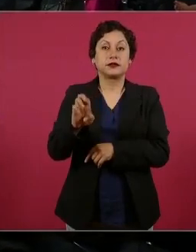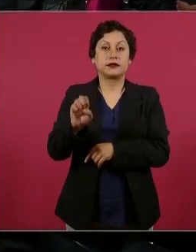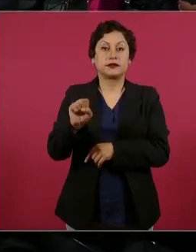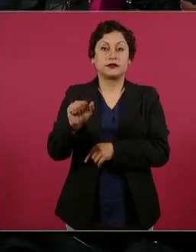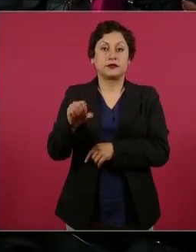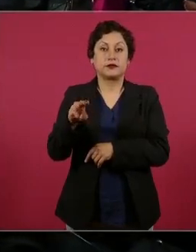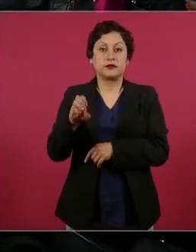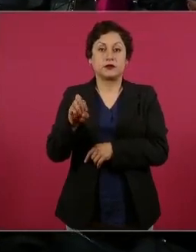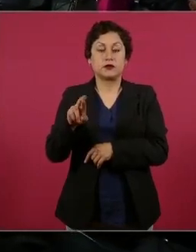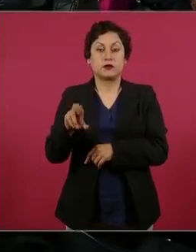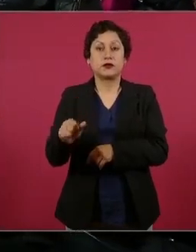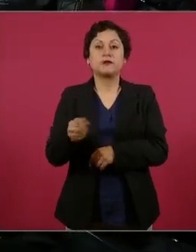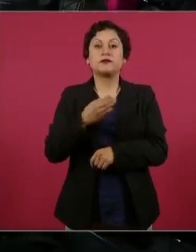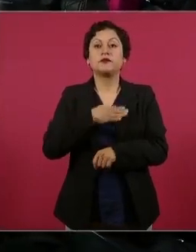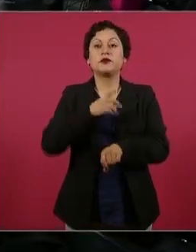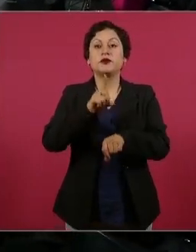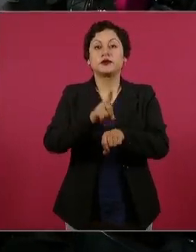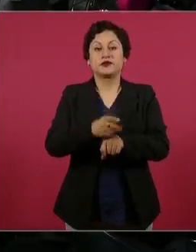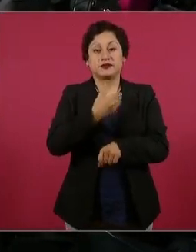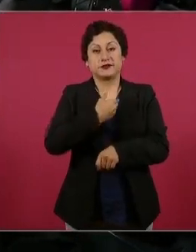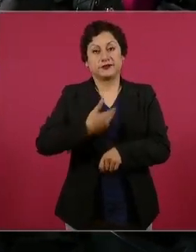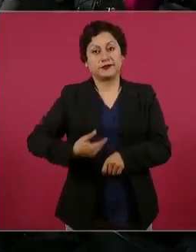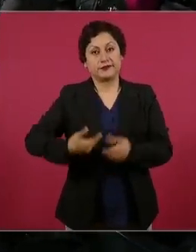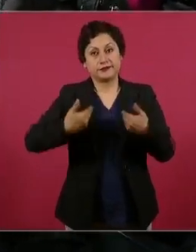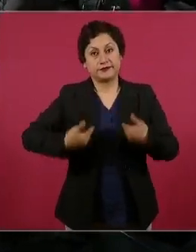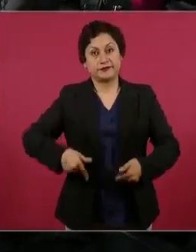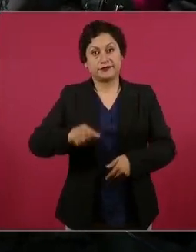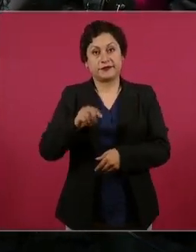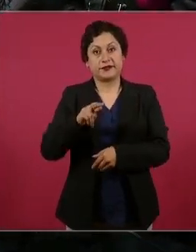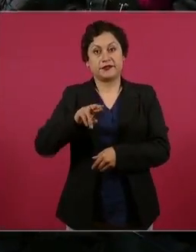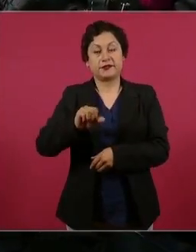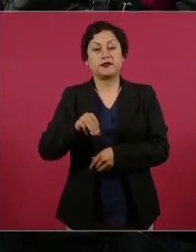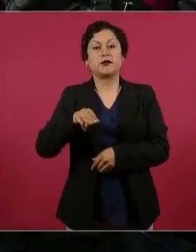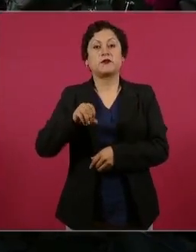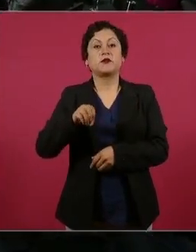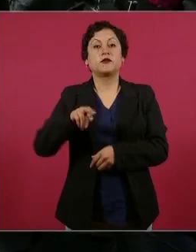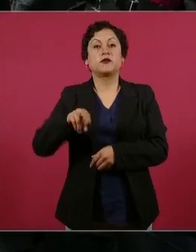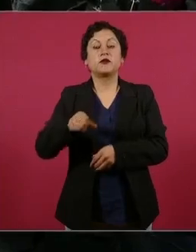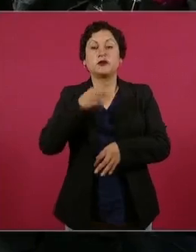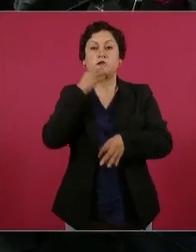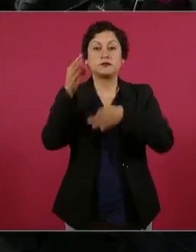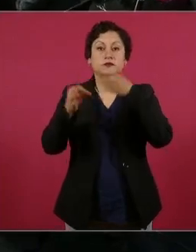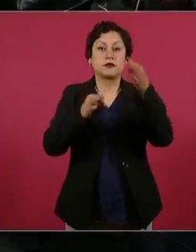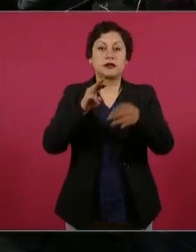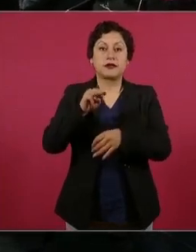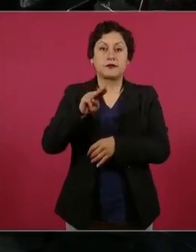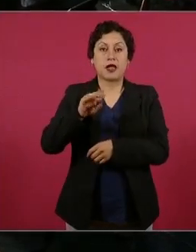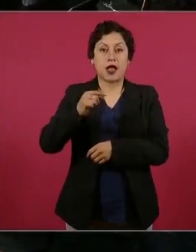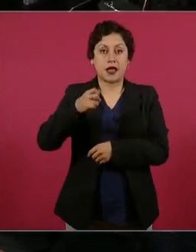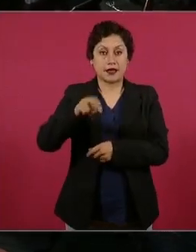Buenos días, presidente. Muchas gracias. Soy Teremora Guillén, corresponsal del corporativo Imagen del Golfo,